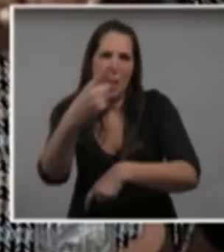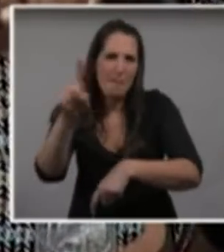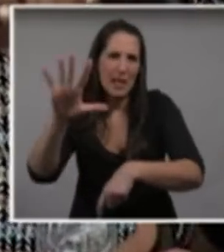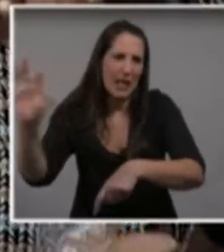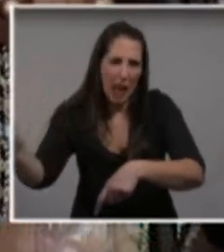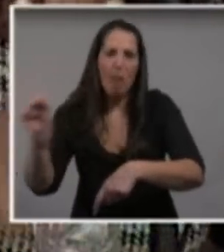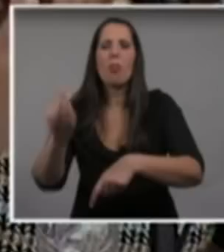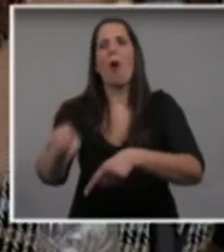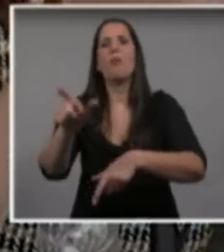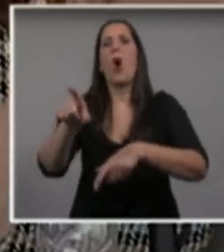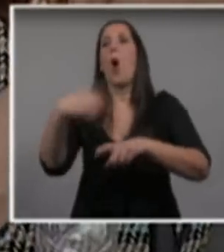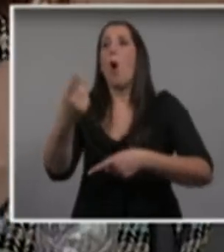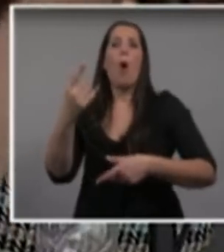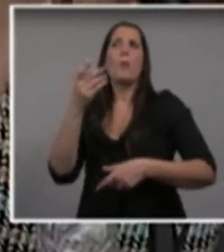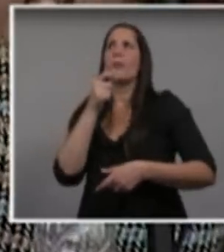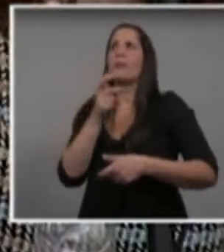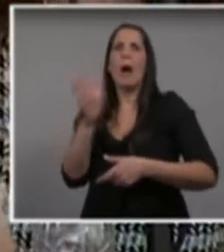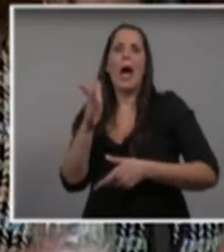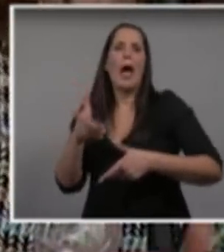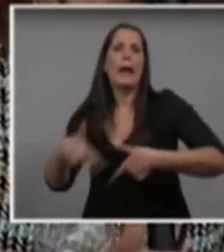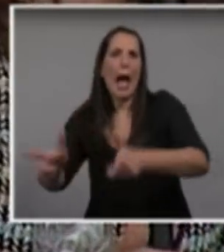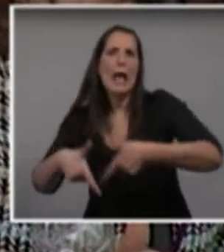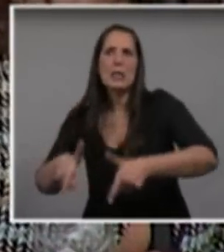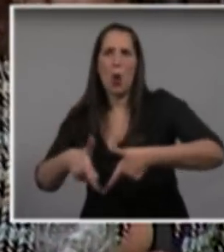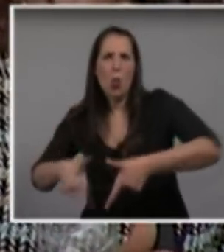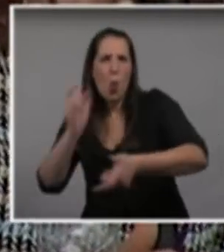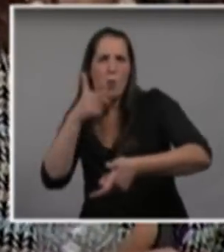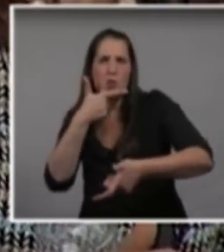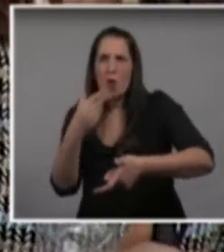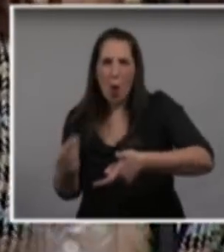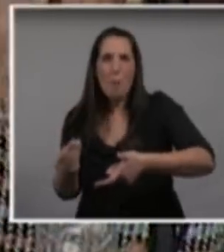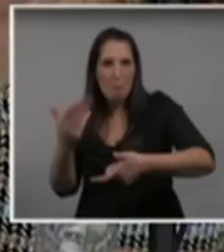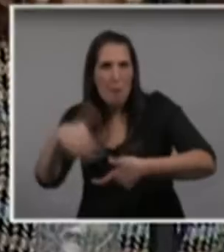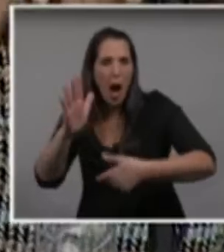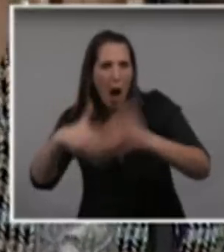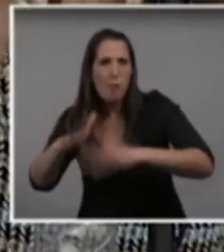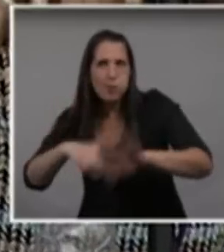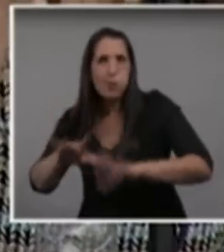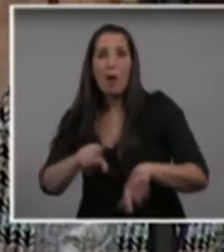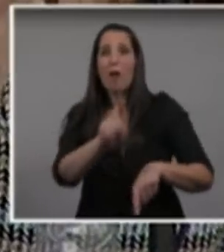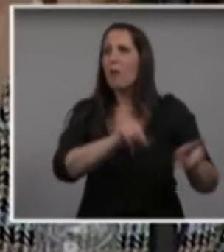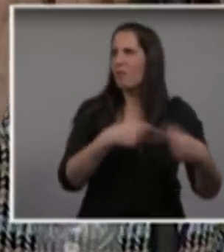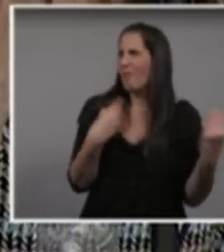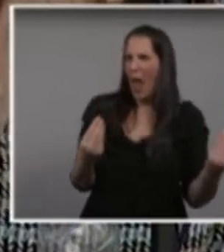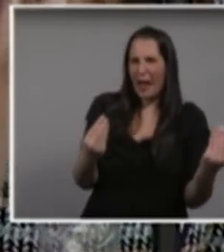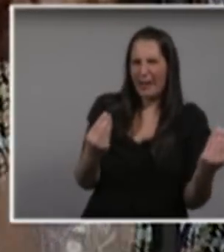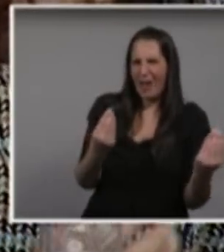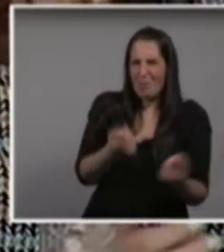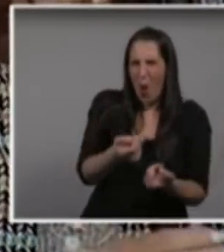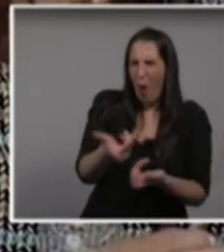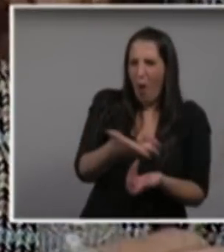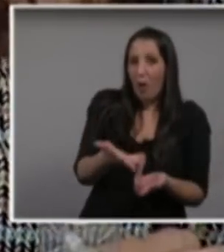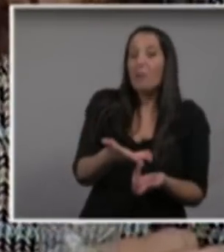para los antiguos donde viven apenas 2.000, 3.000, 4.000 personas, eso es lo que no entienden por ahí en los grandes centros